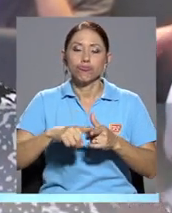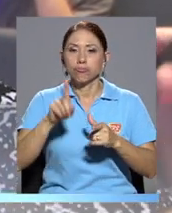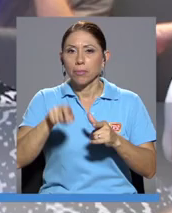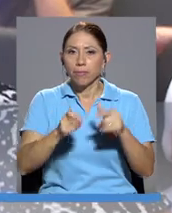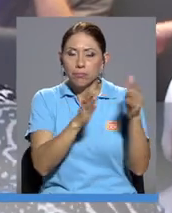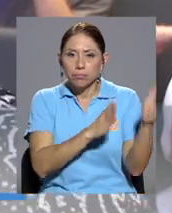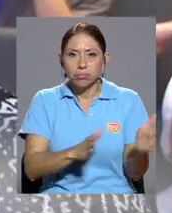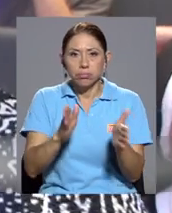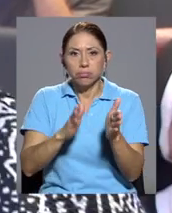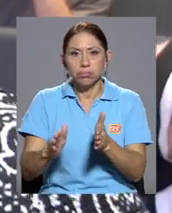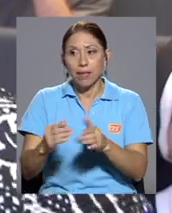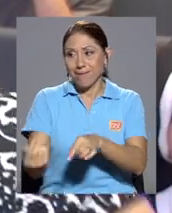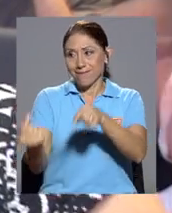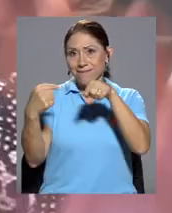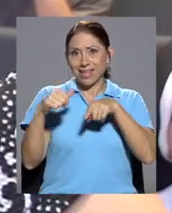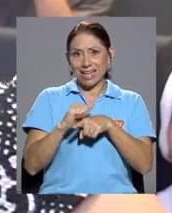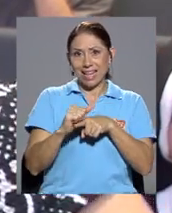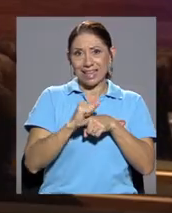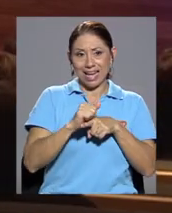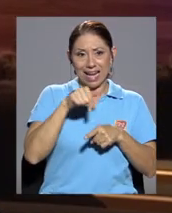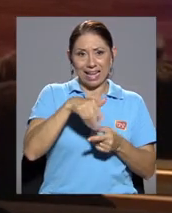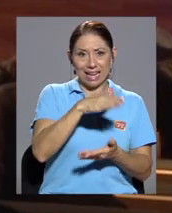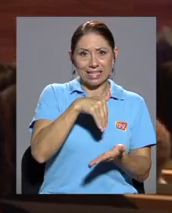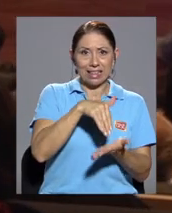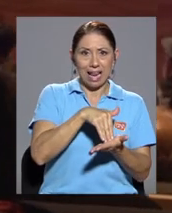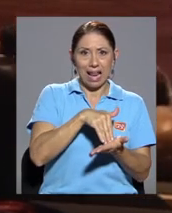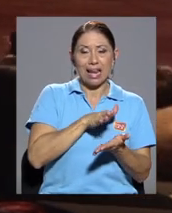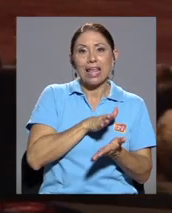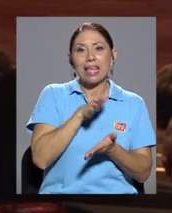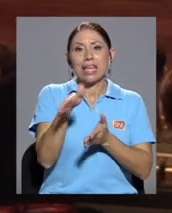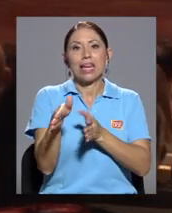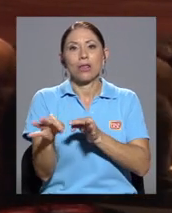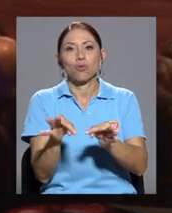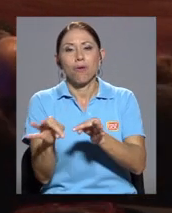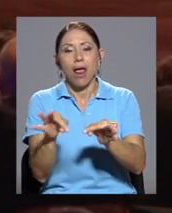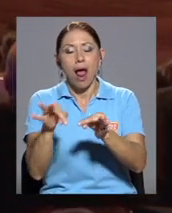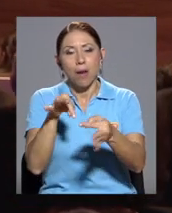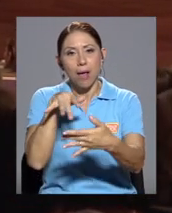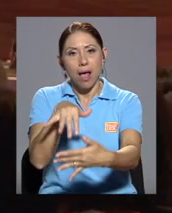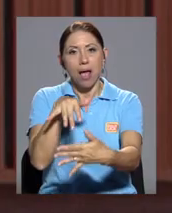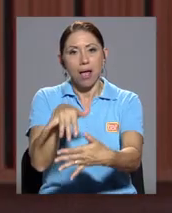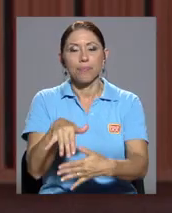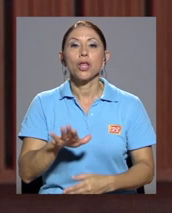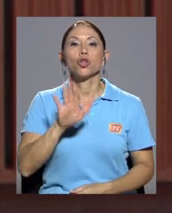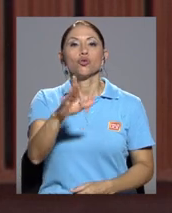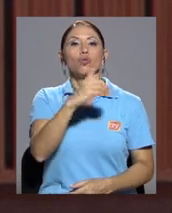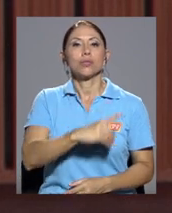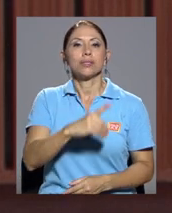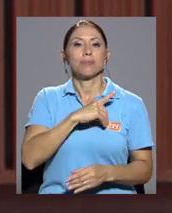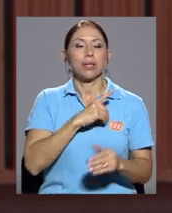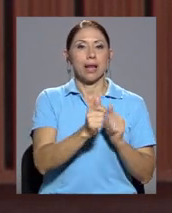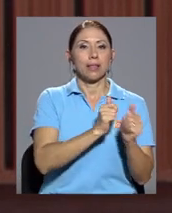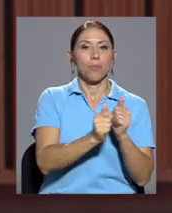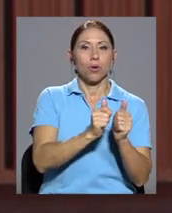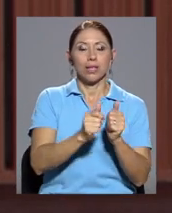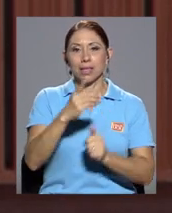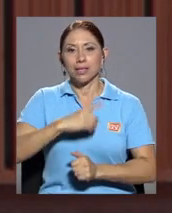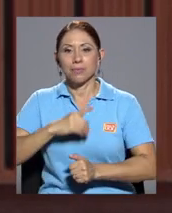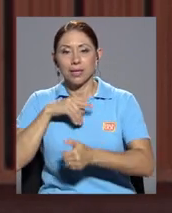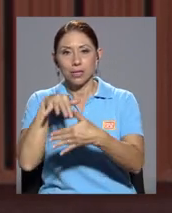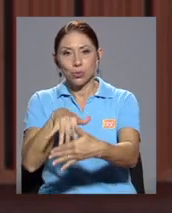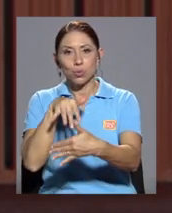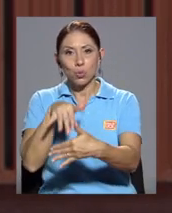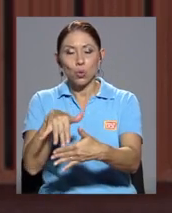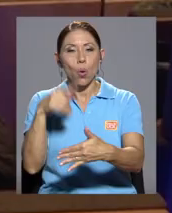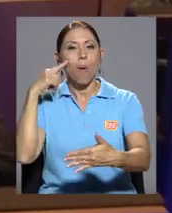poco venir a entrenar aquí a las de centrada en ir a clases o en turrialba su disciplina en el deporte y el estudio se refleja en